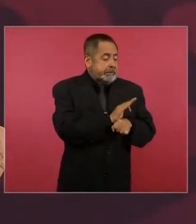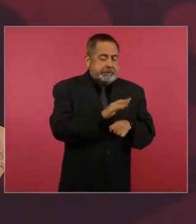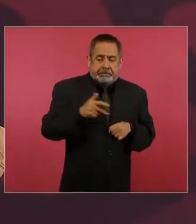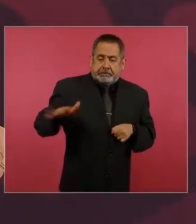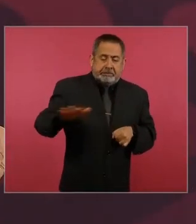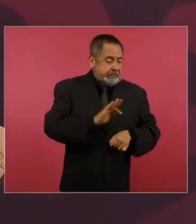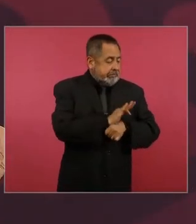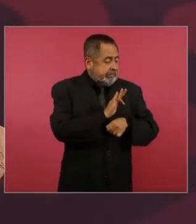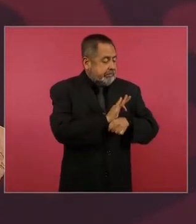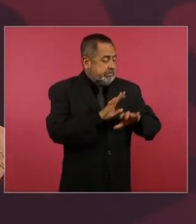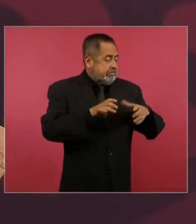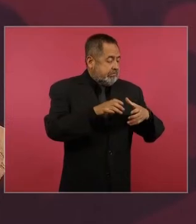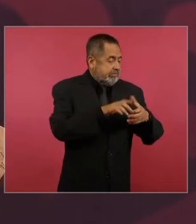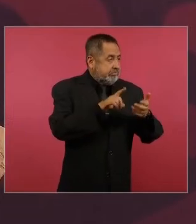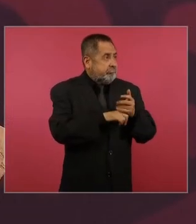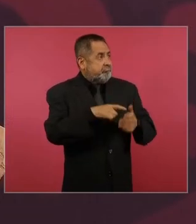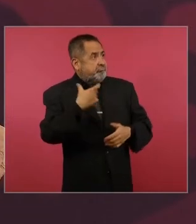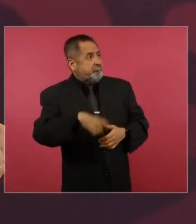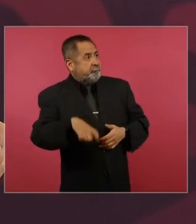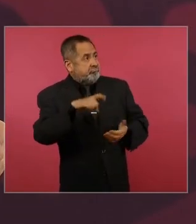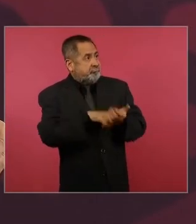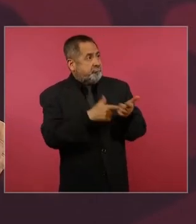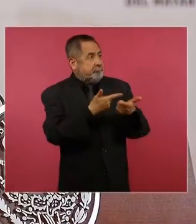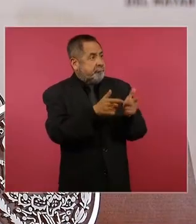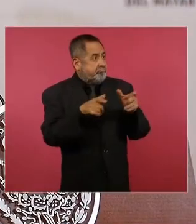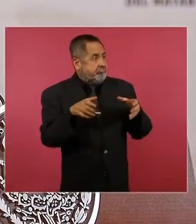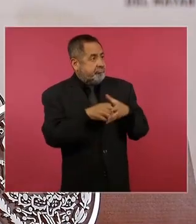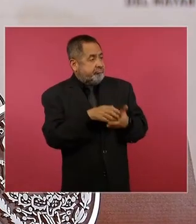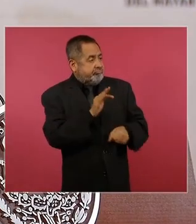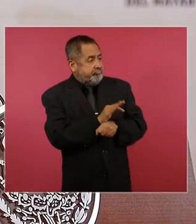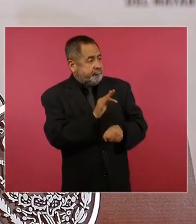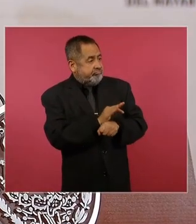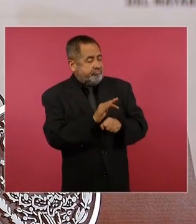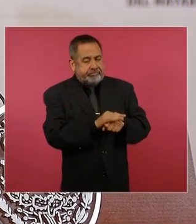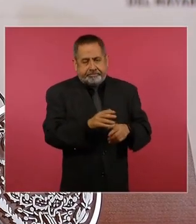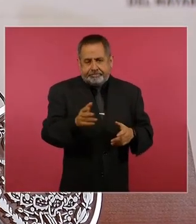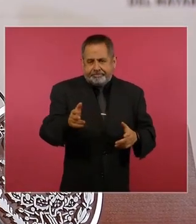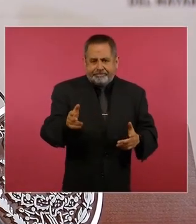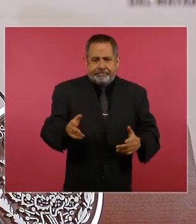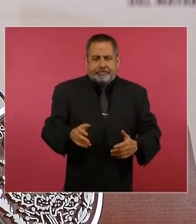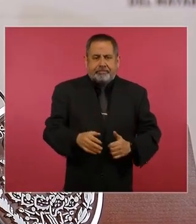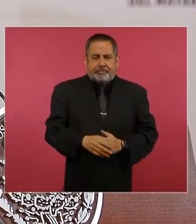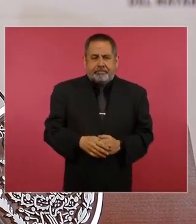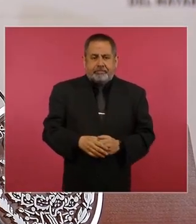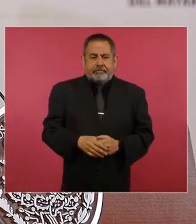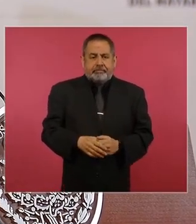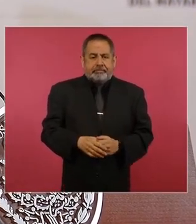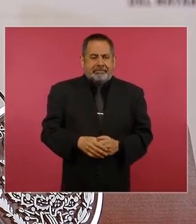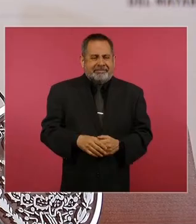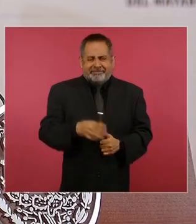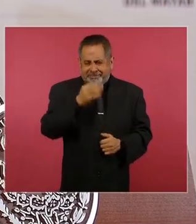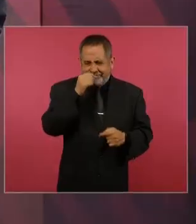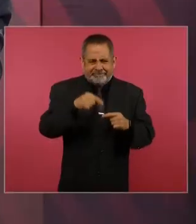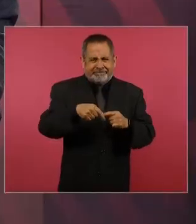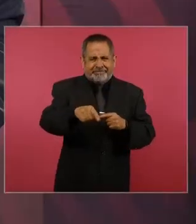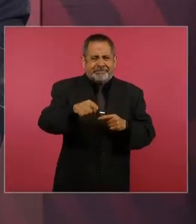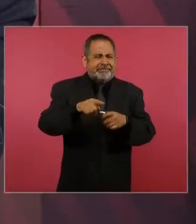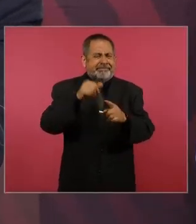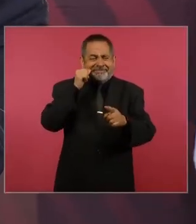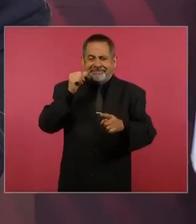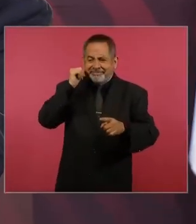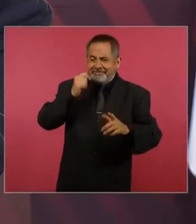a los potentados, a los grupos de intereses creados. Todavía está por resolverse lo de